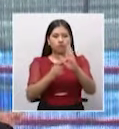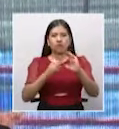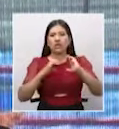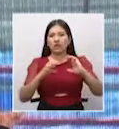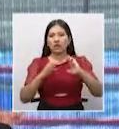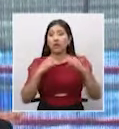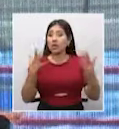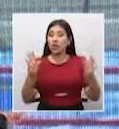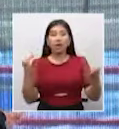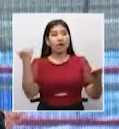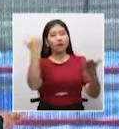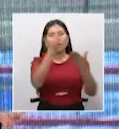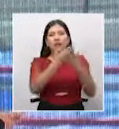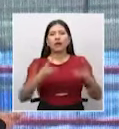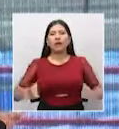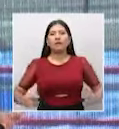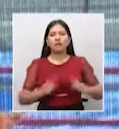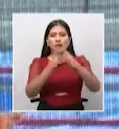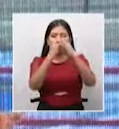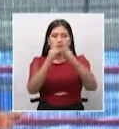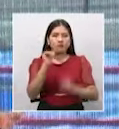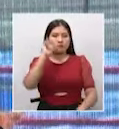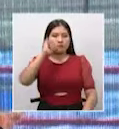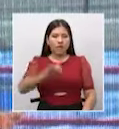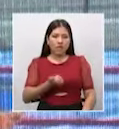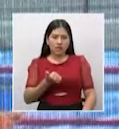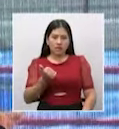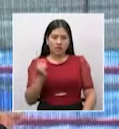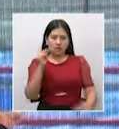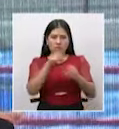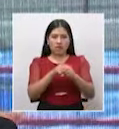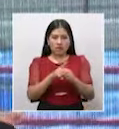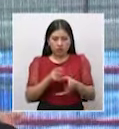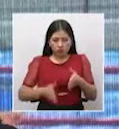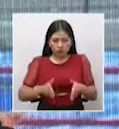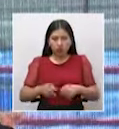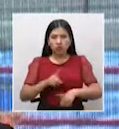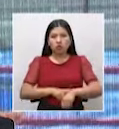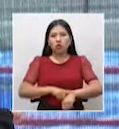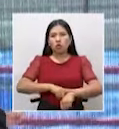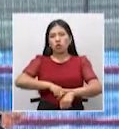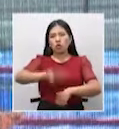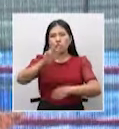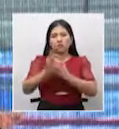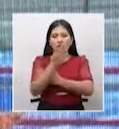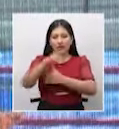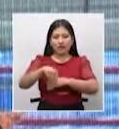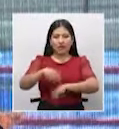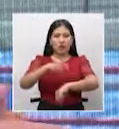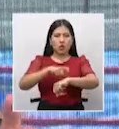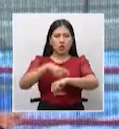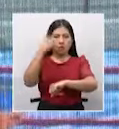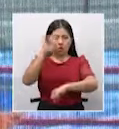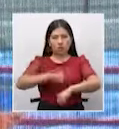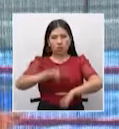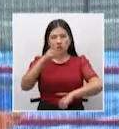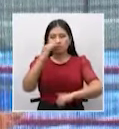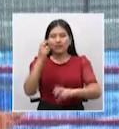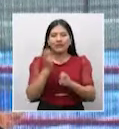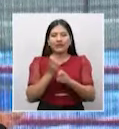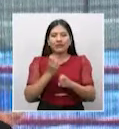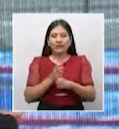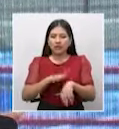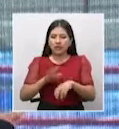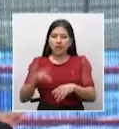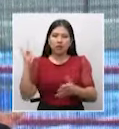está en París. Compite mañana a las 2 de la madrugada, hora de Bolivia, luego de una travesía